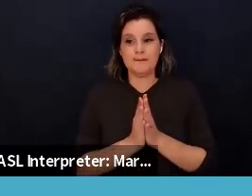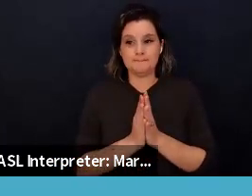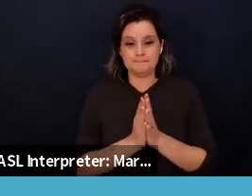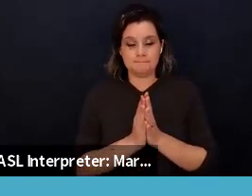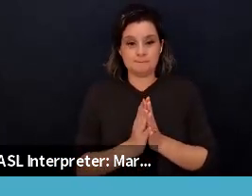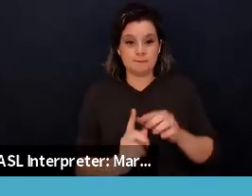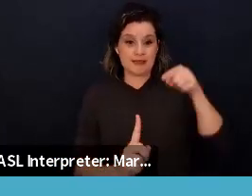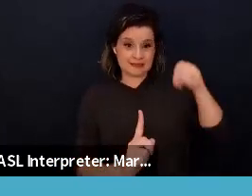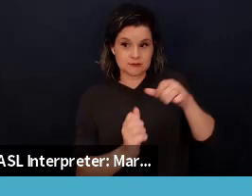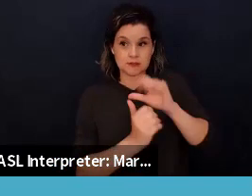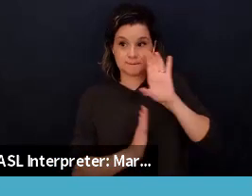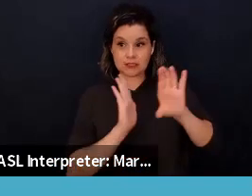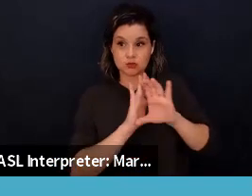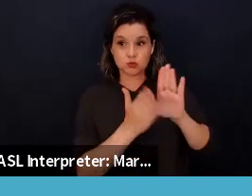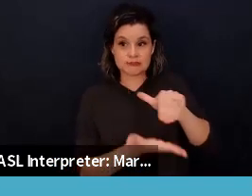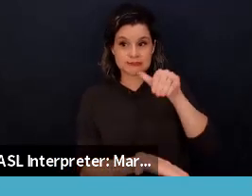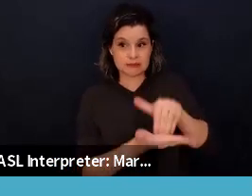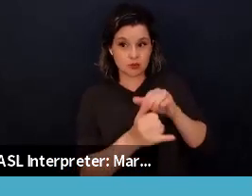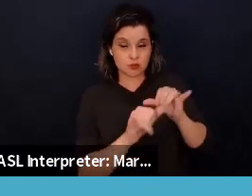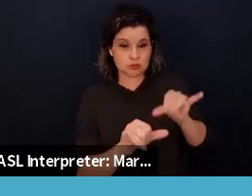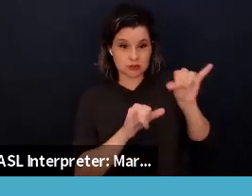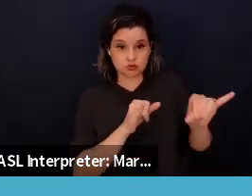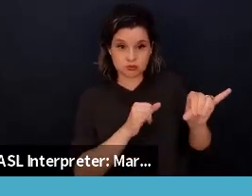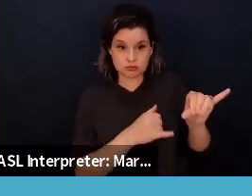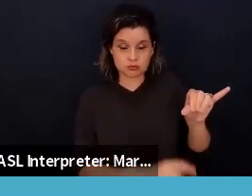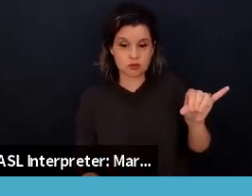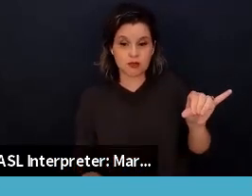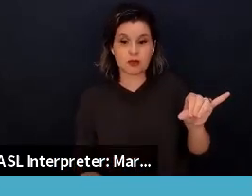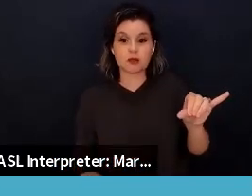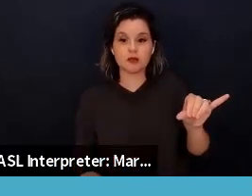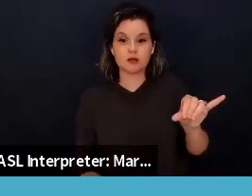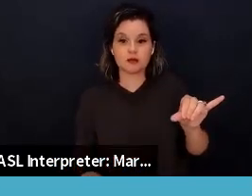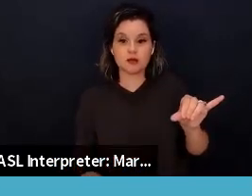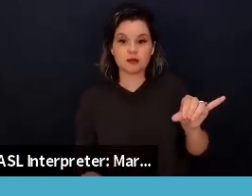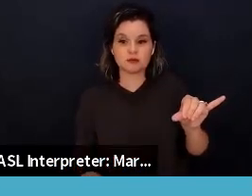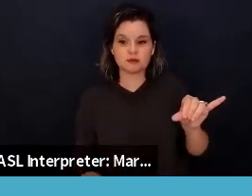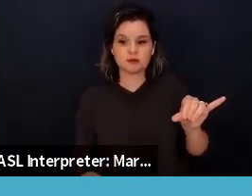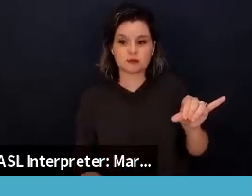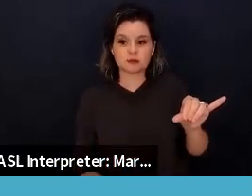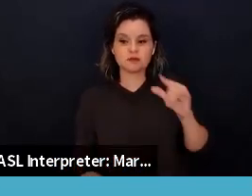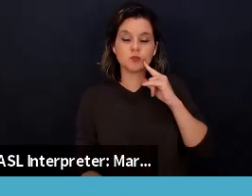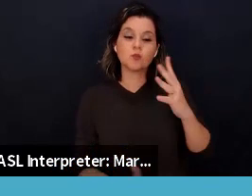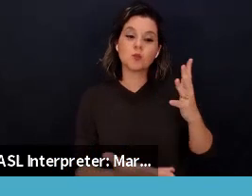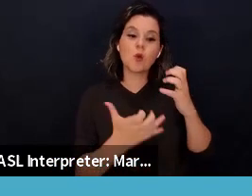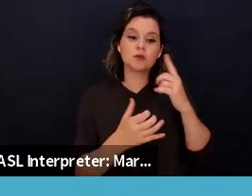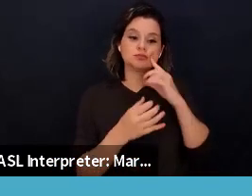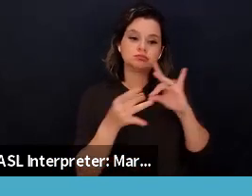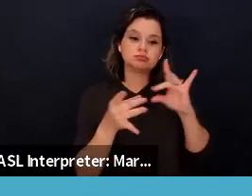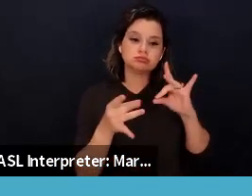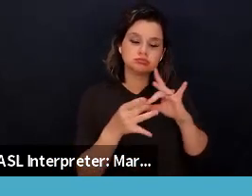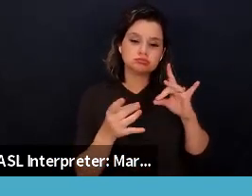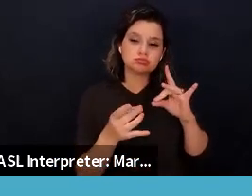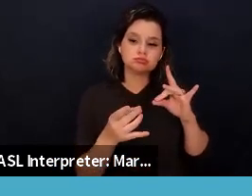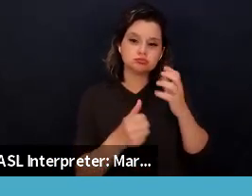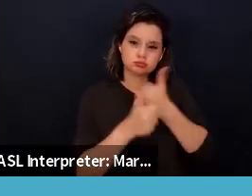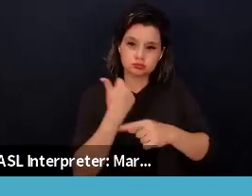Este es una foto de un centro de detención. Entonces, lo que quiero decir para que todos